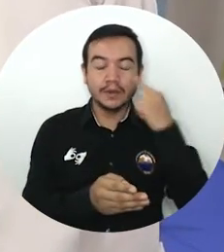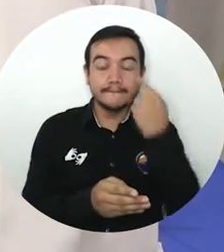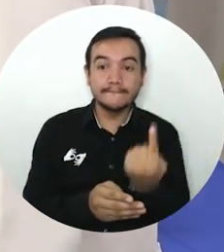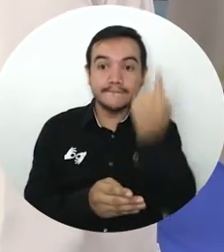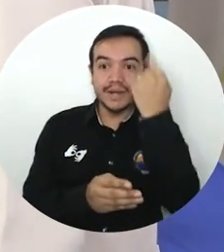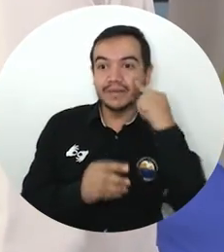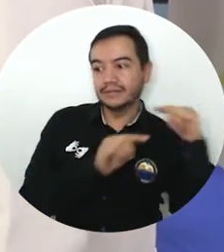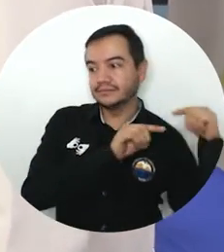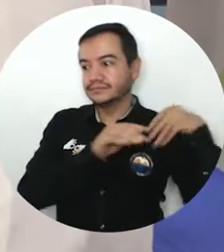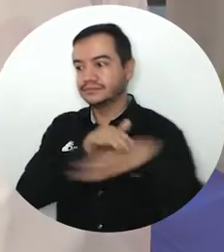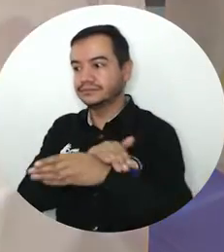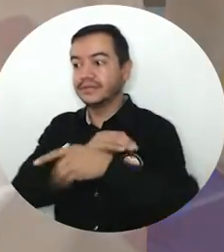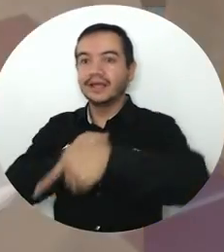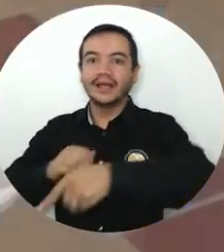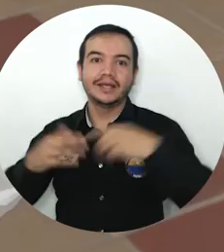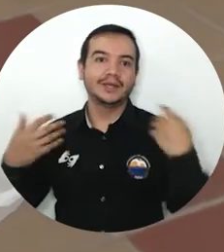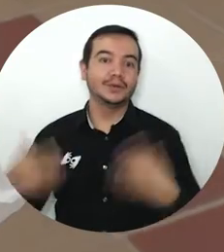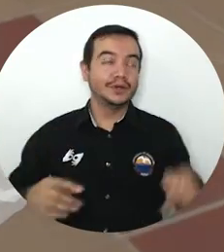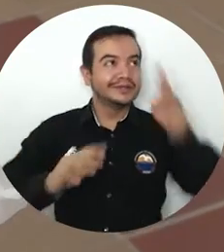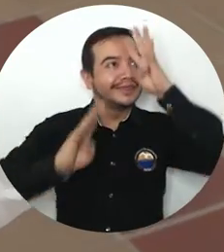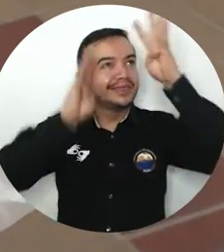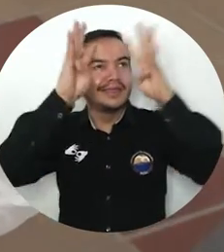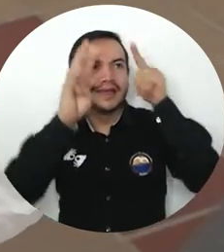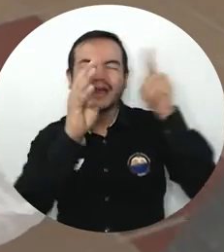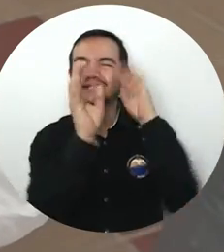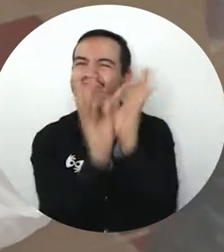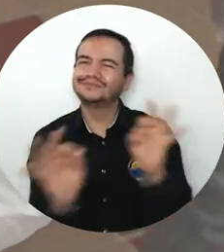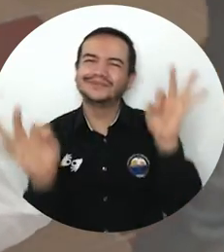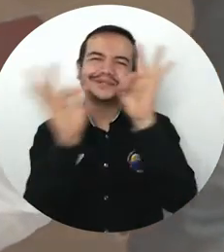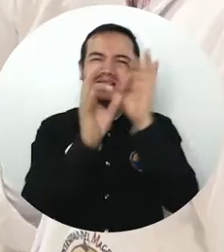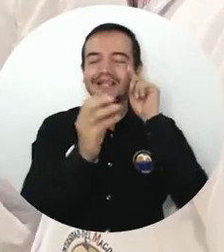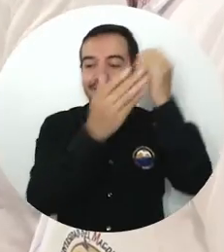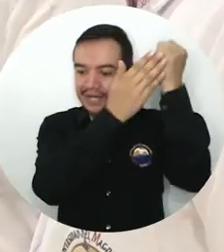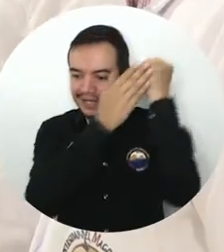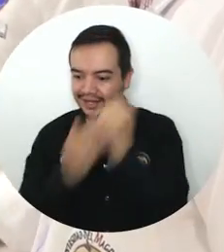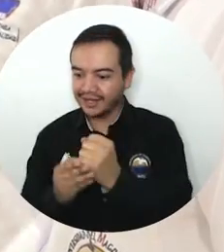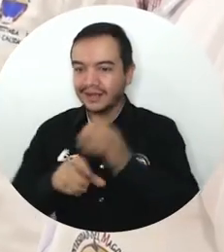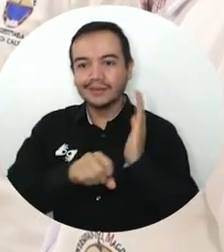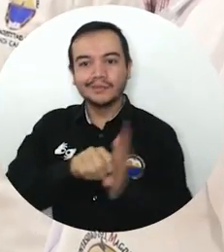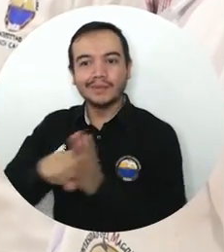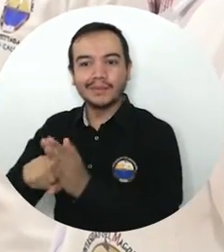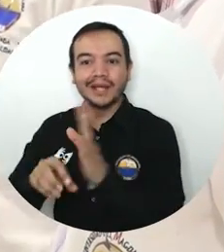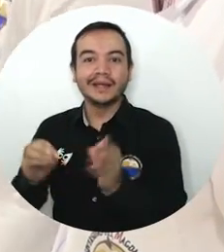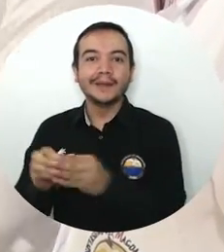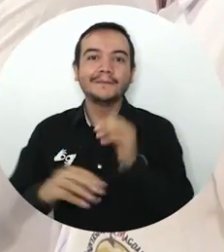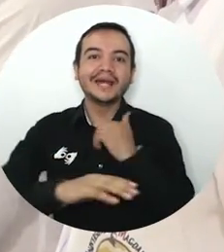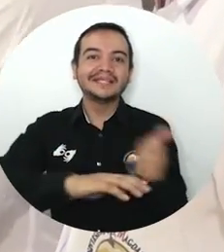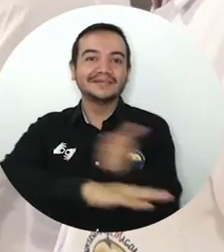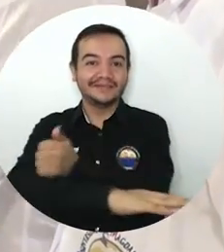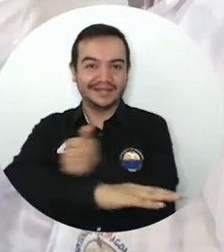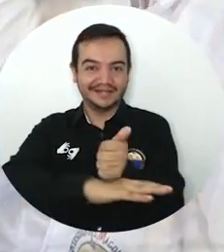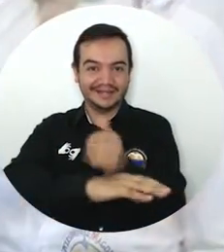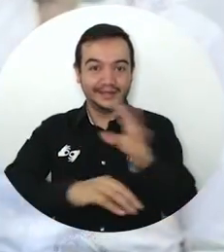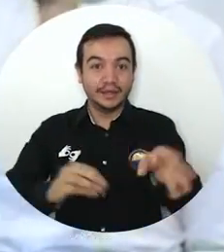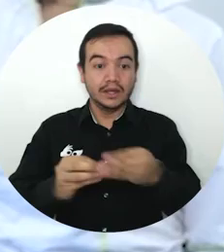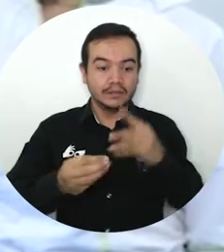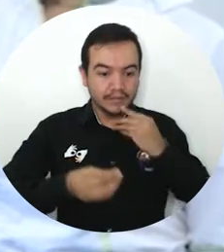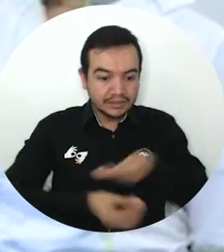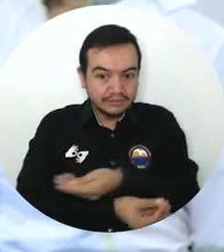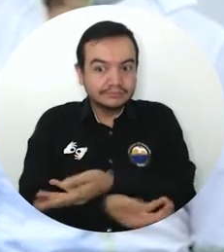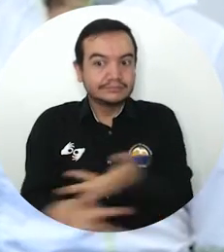la creatividad se convertirá en el mejor ingrediente para las preparaciones culinarias y de bar. Asimismo, con la dotación y las